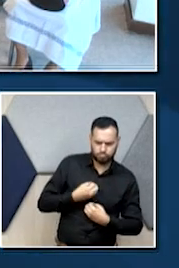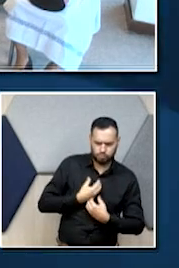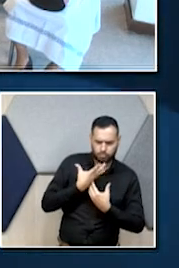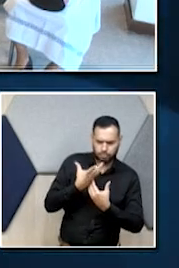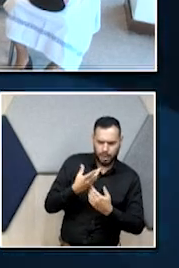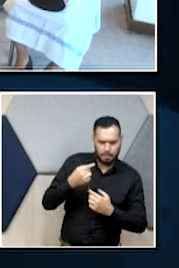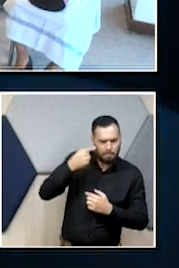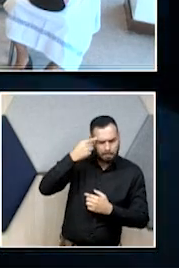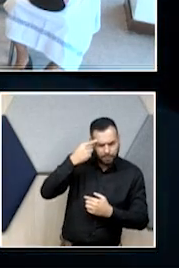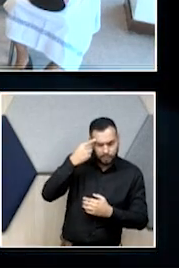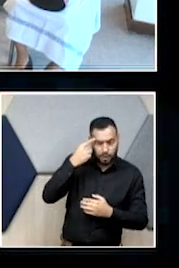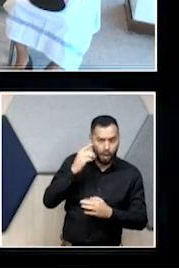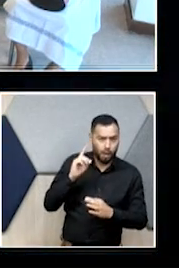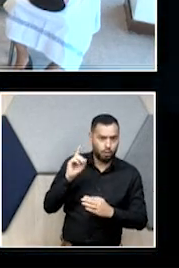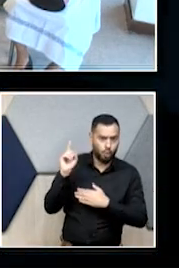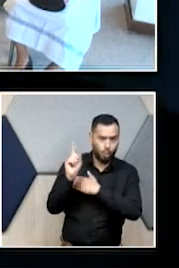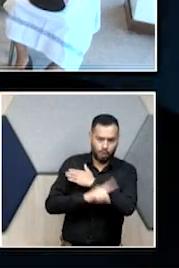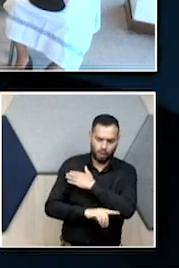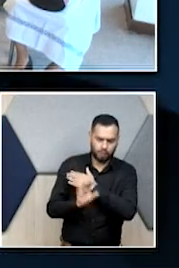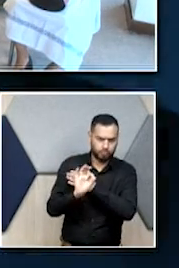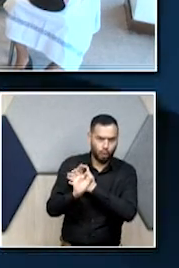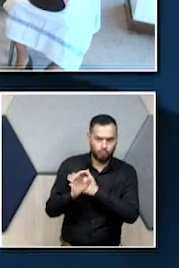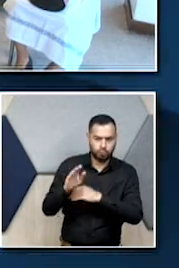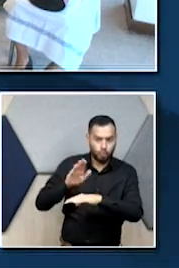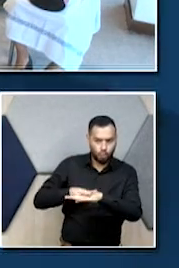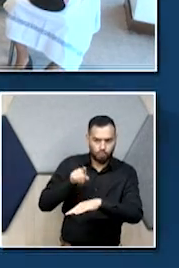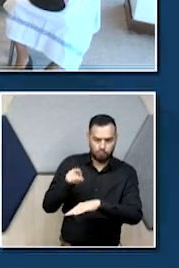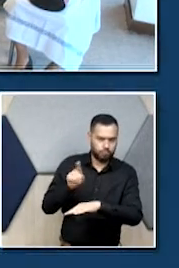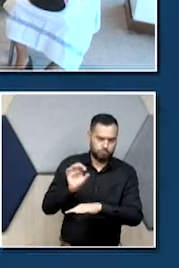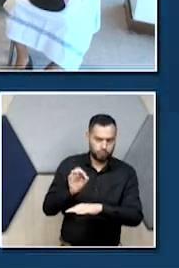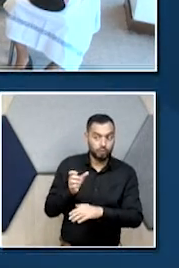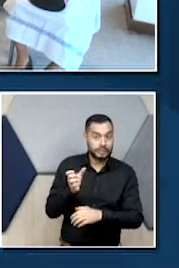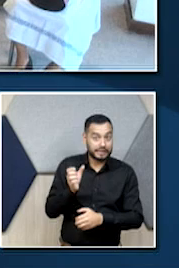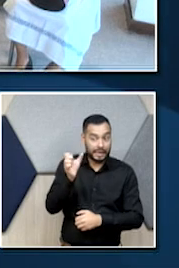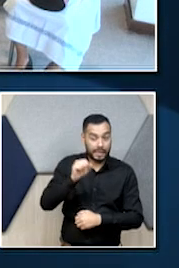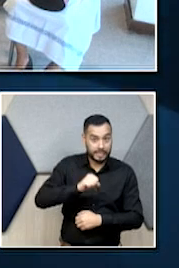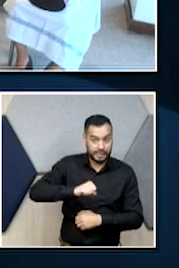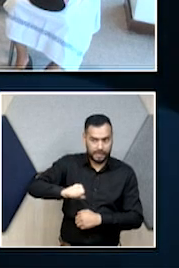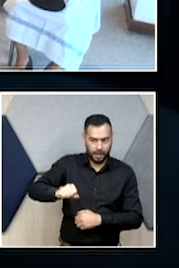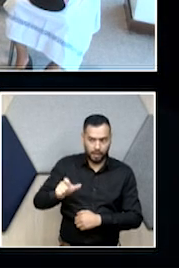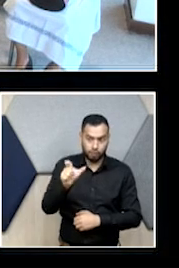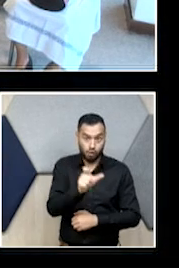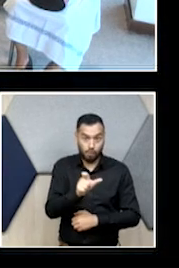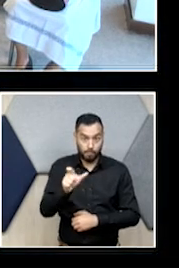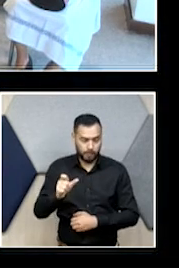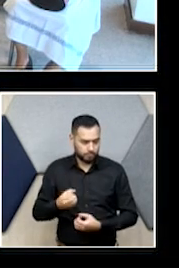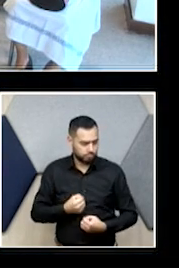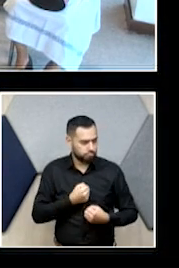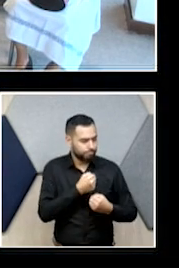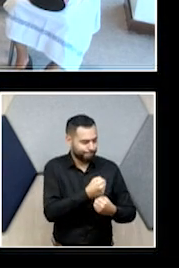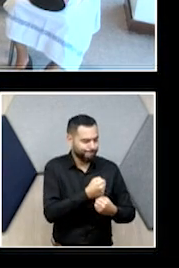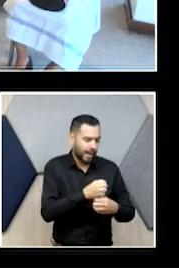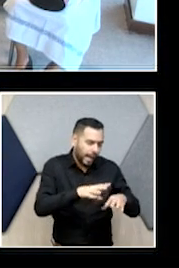el derecho a esos comparecientes de reconocer o no su responsabilidad.